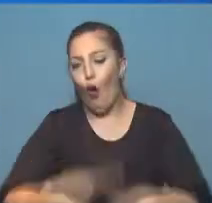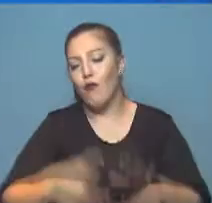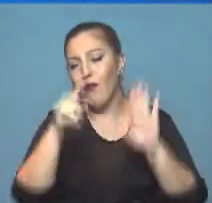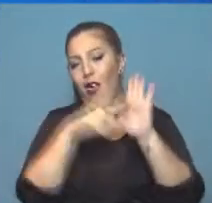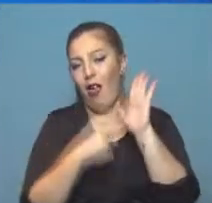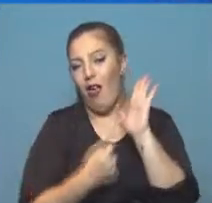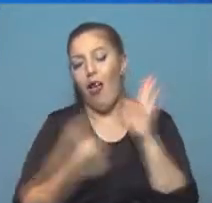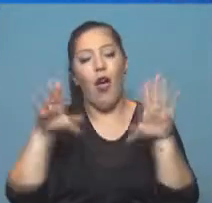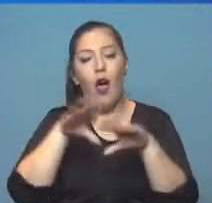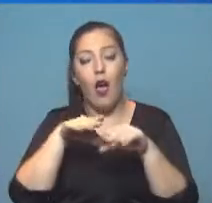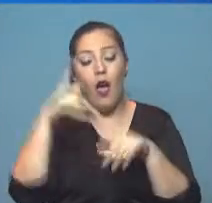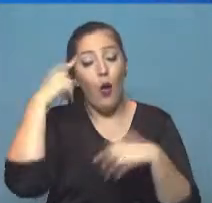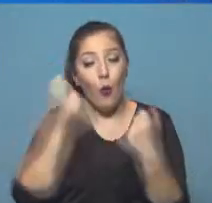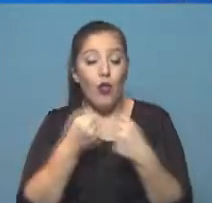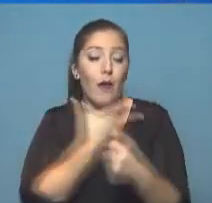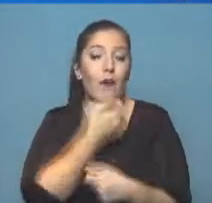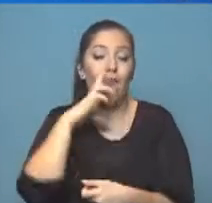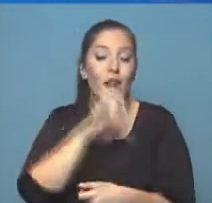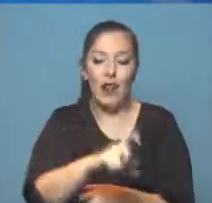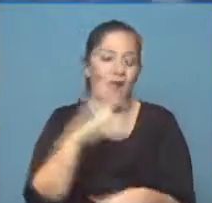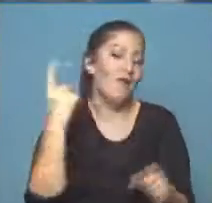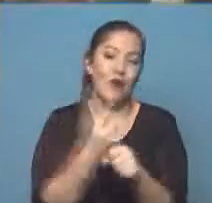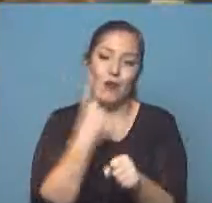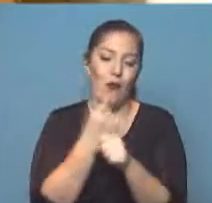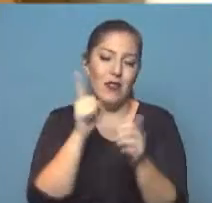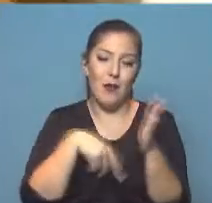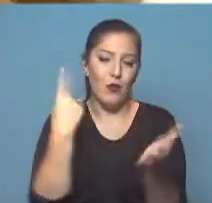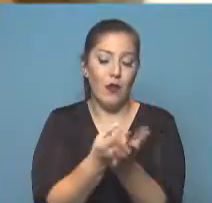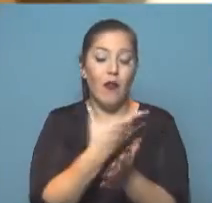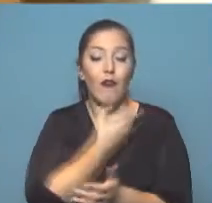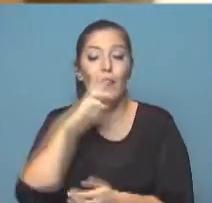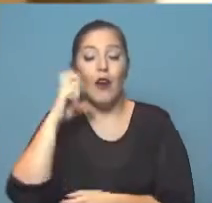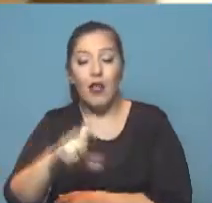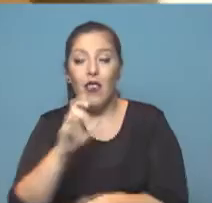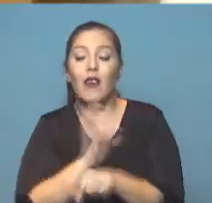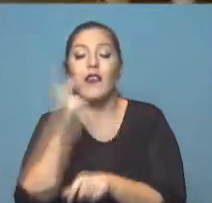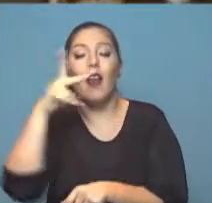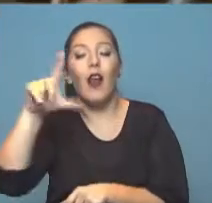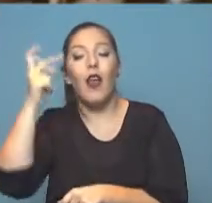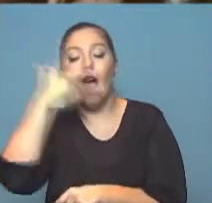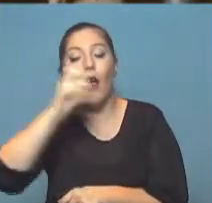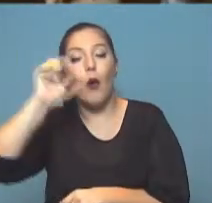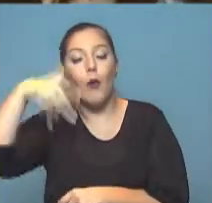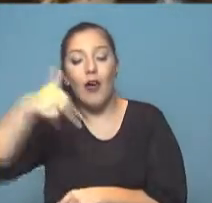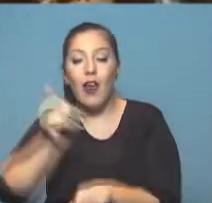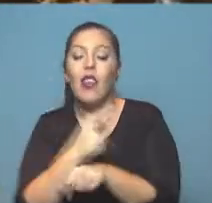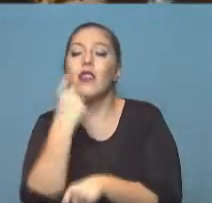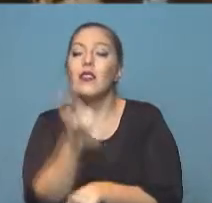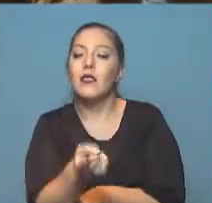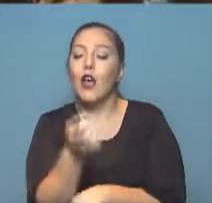es inaceptable para la FARC. Inviable, claro. Es inviable. La FARC, por otro lado, están en La Habana y dicen, tenemos la disposición